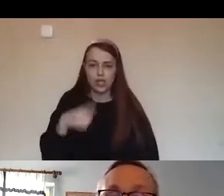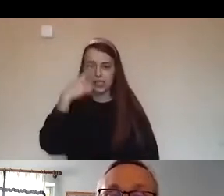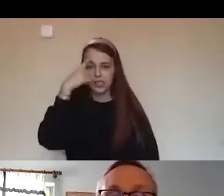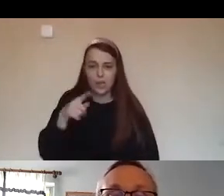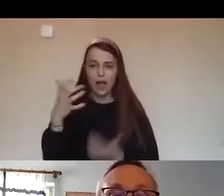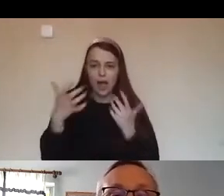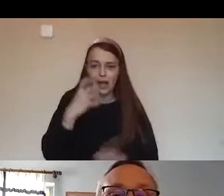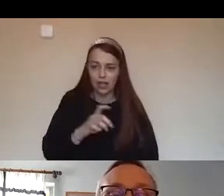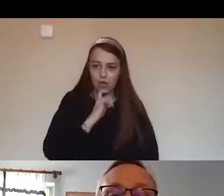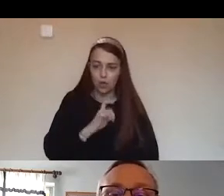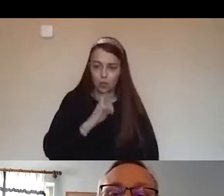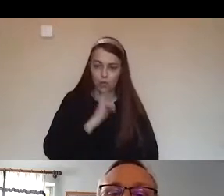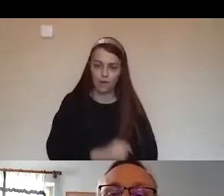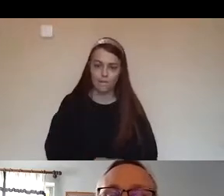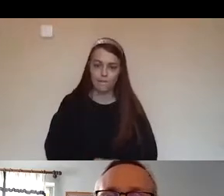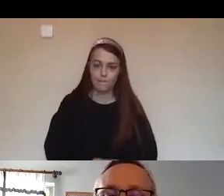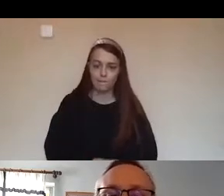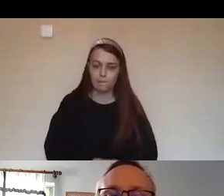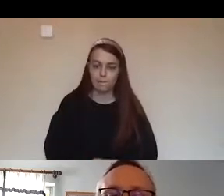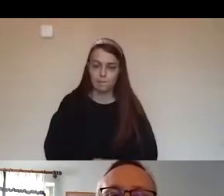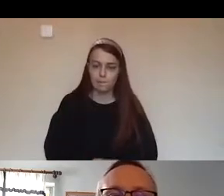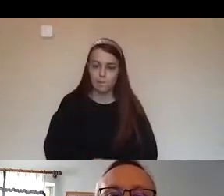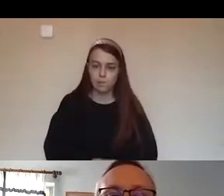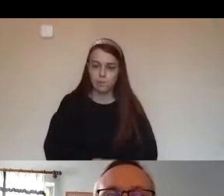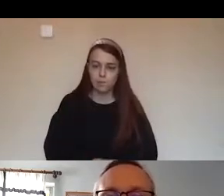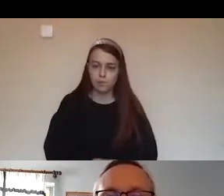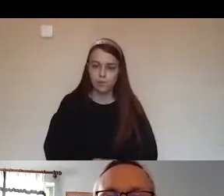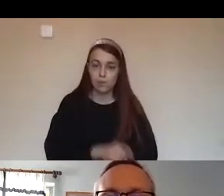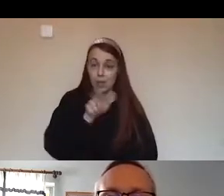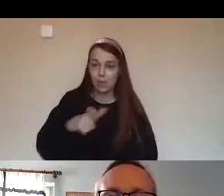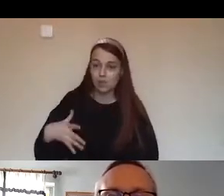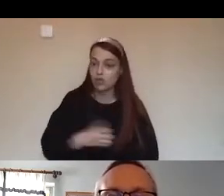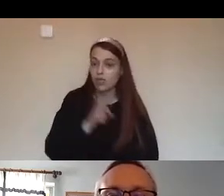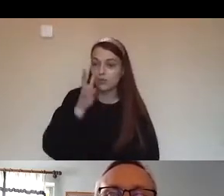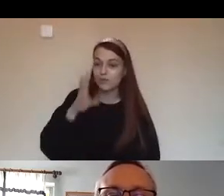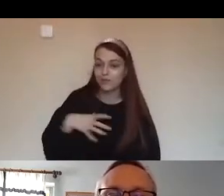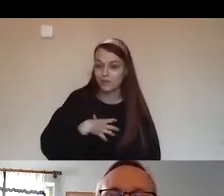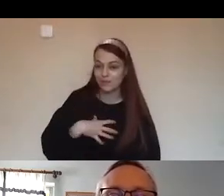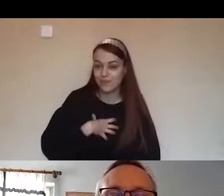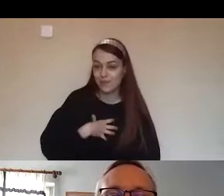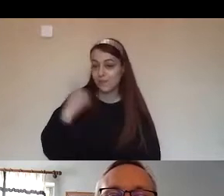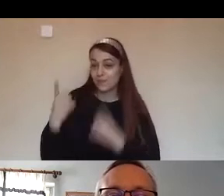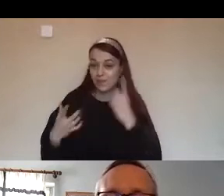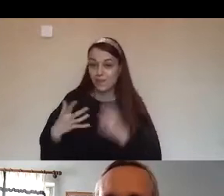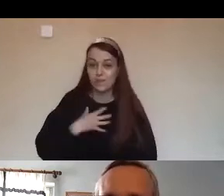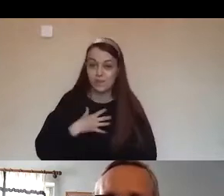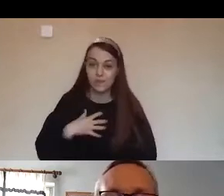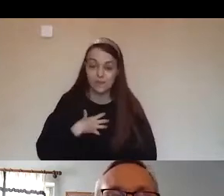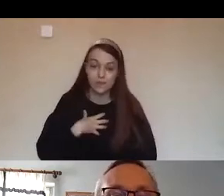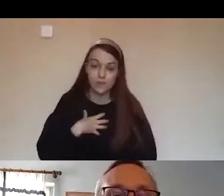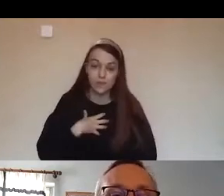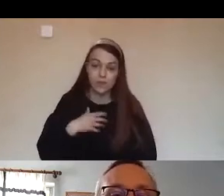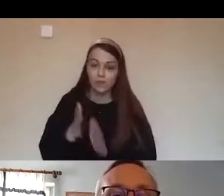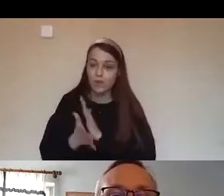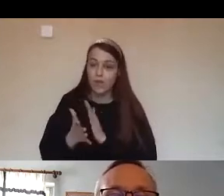arte. Algo que no todo el mundo puede ver. Y que es, la importancia es